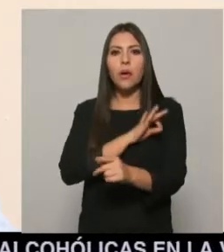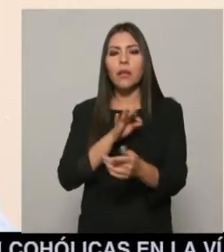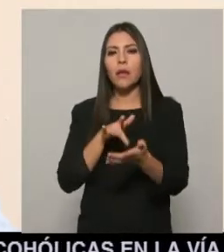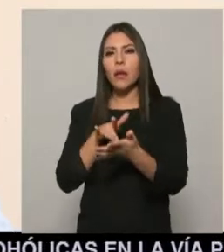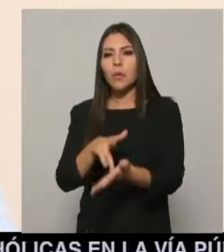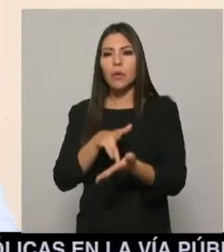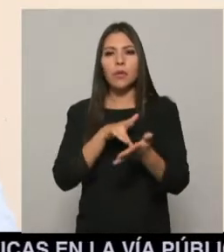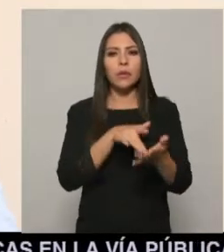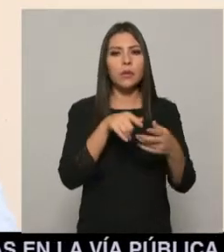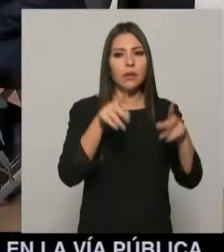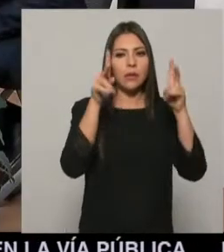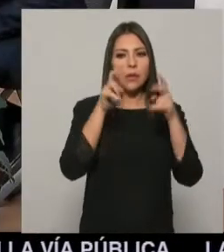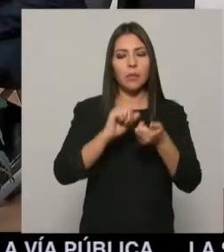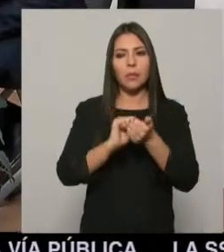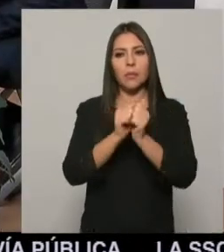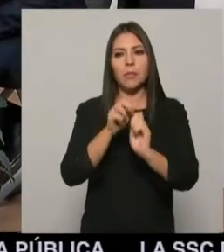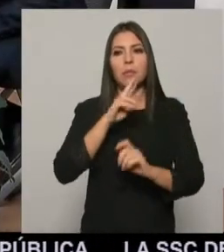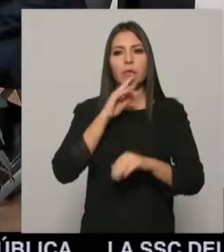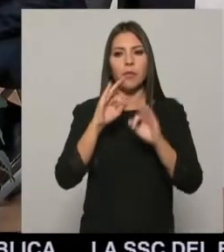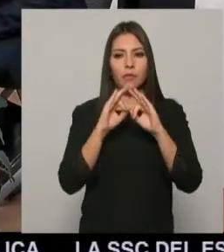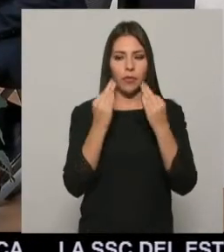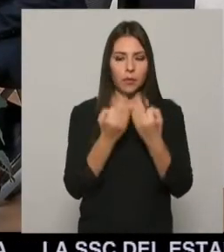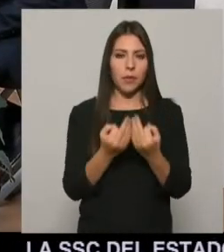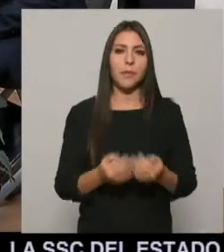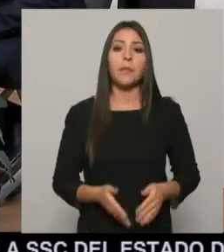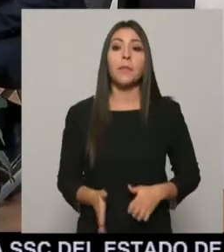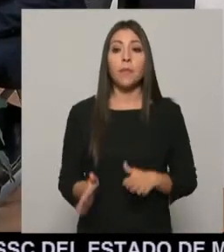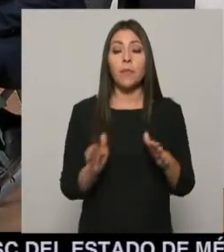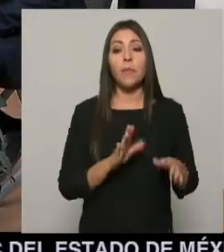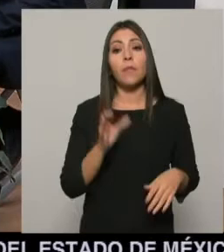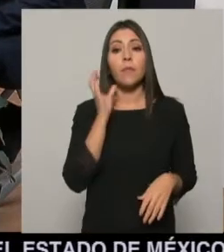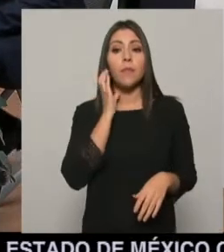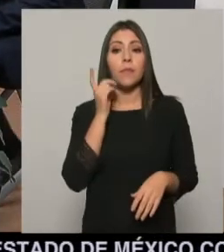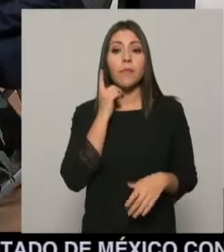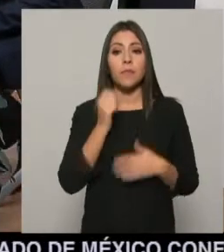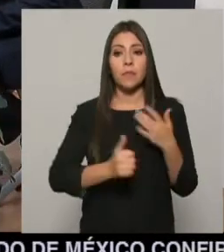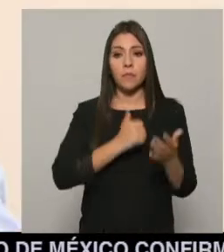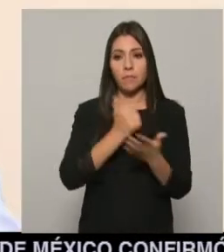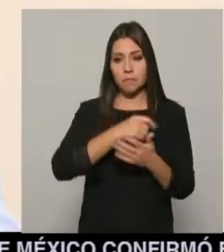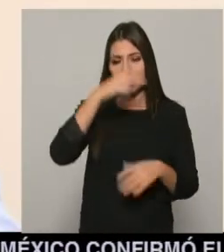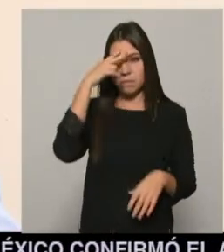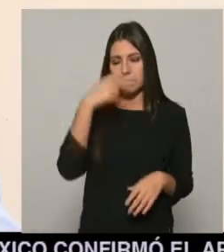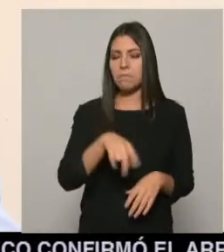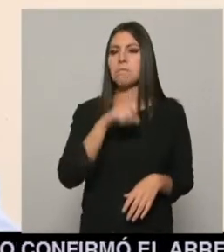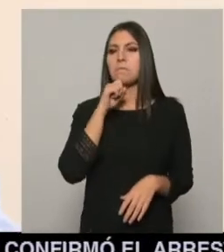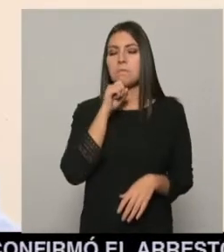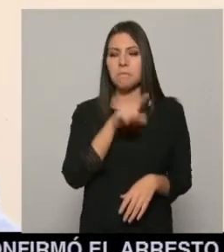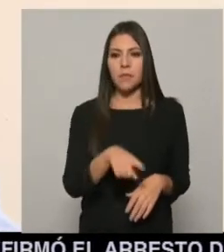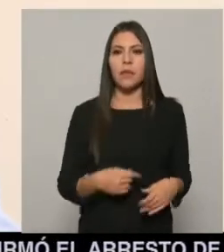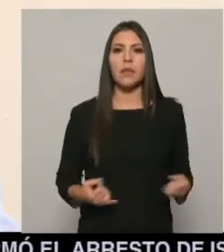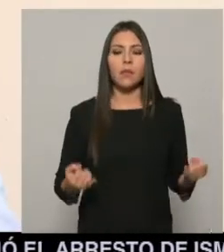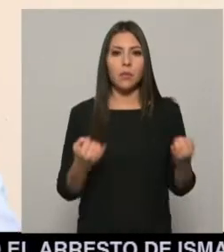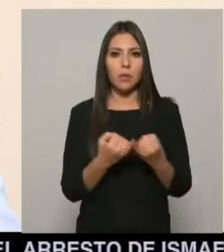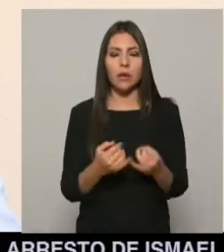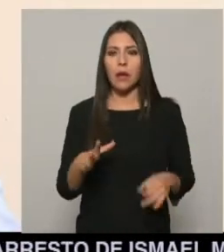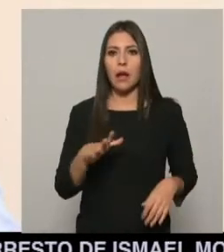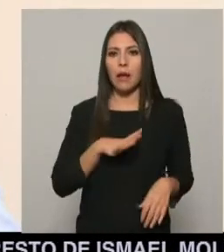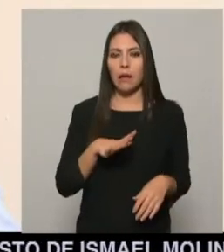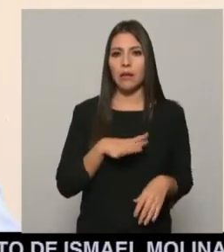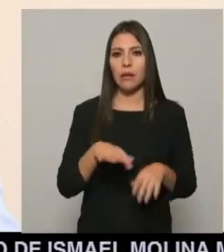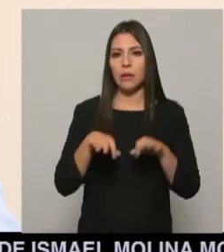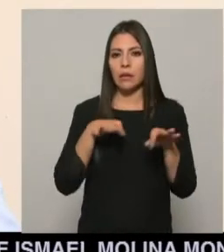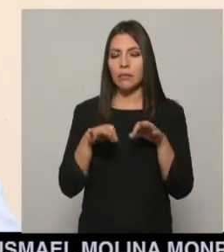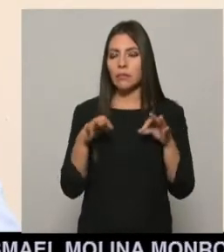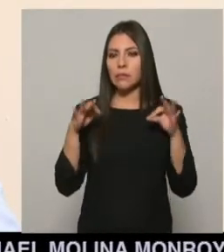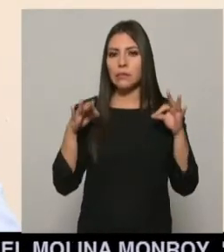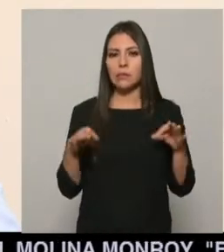abordar el tema de mejor manera. Y el Congreso de la Ciudad no va a ser la excepción. El Congreso de la Ciudad tiene tareas ya muy